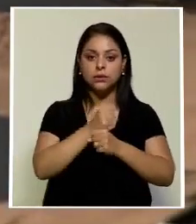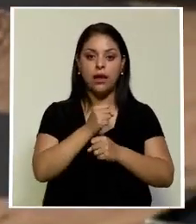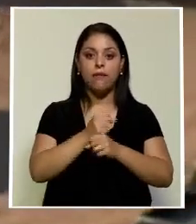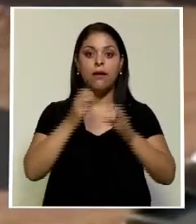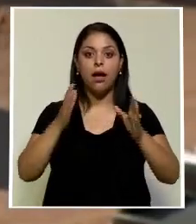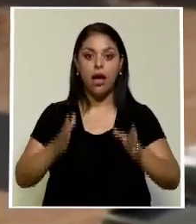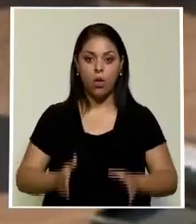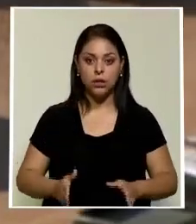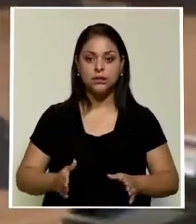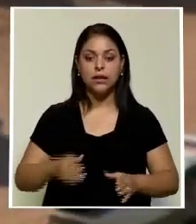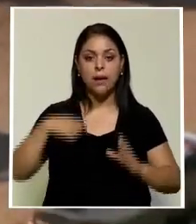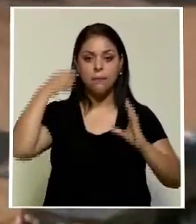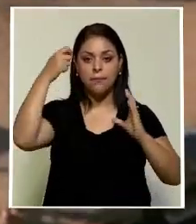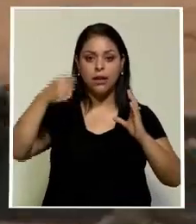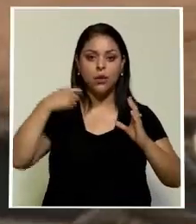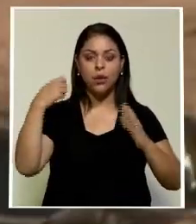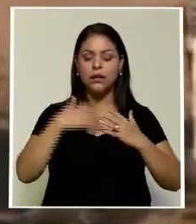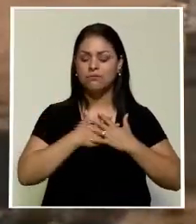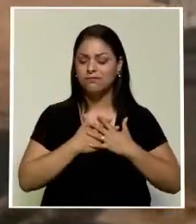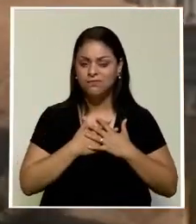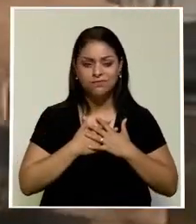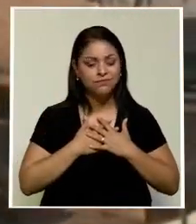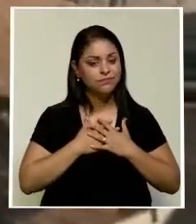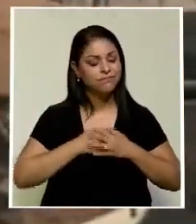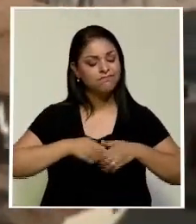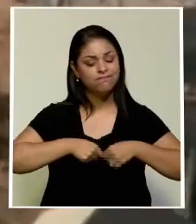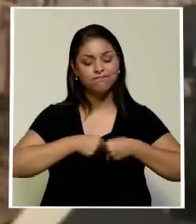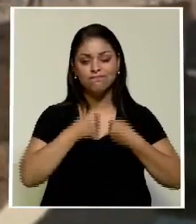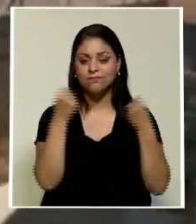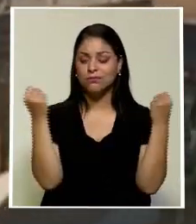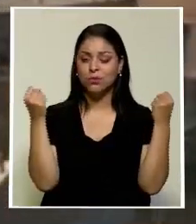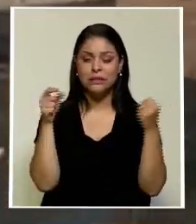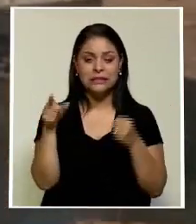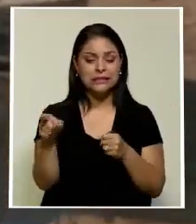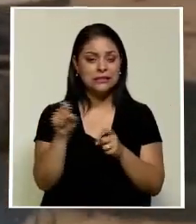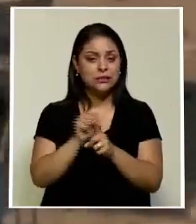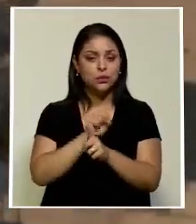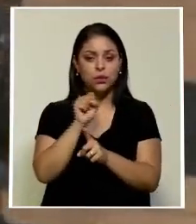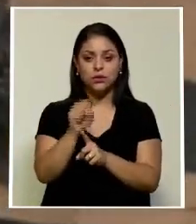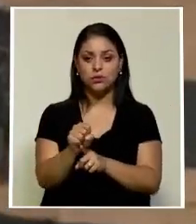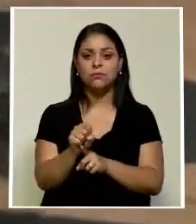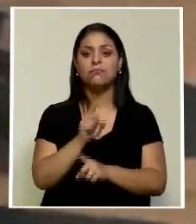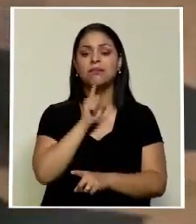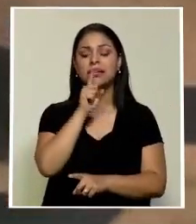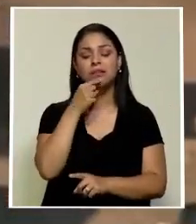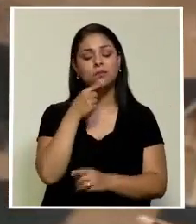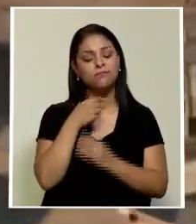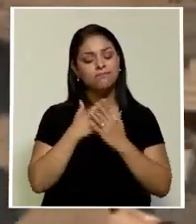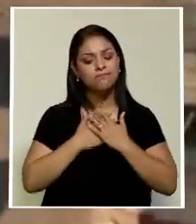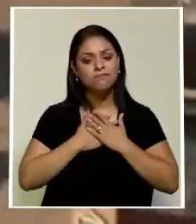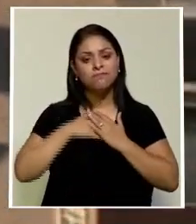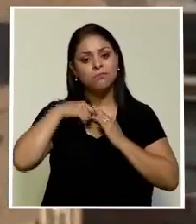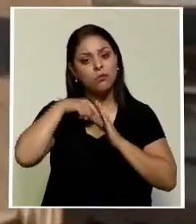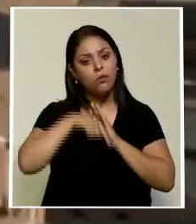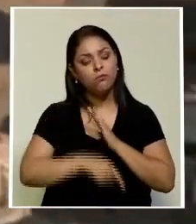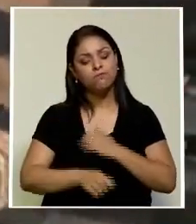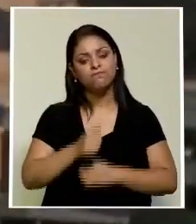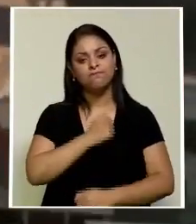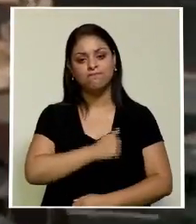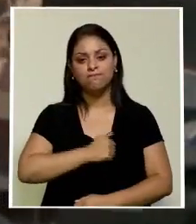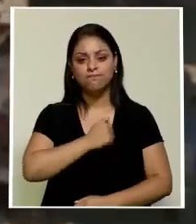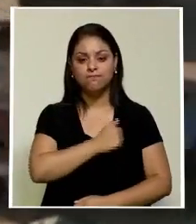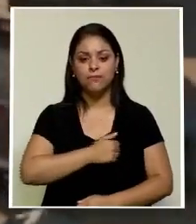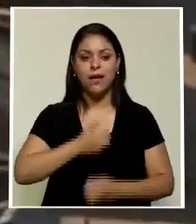están absolutamente devastados por la tragedia, al tiempo que transmitió sus más profundas condolencias a la familia